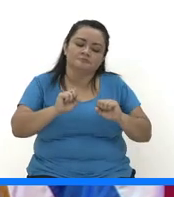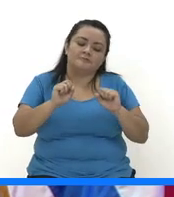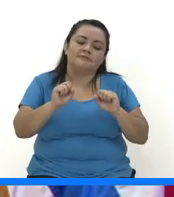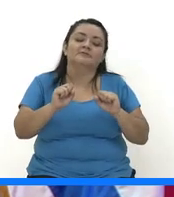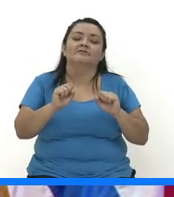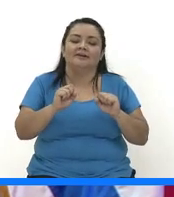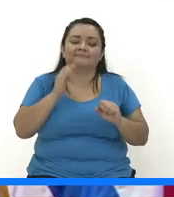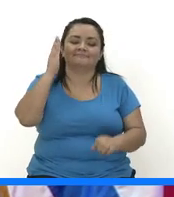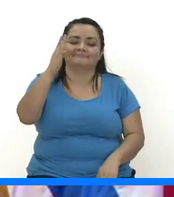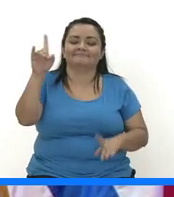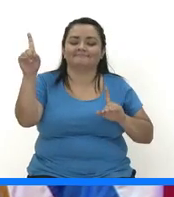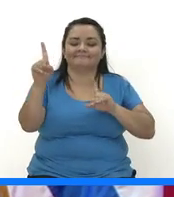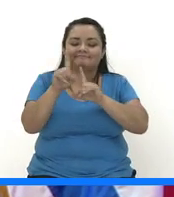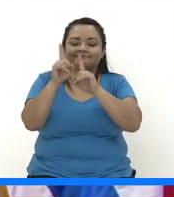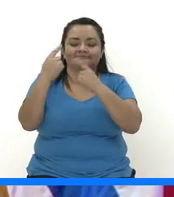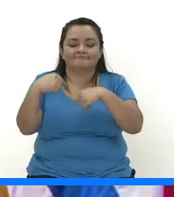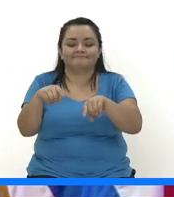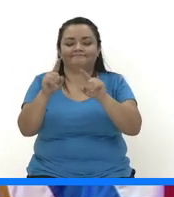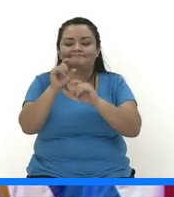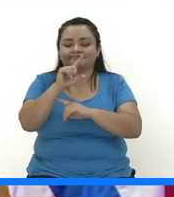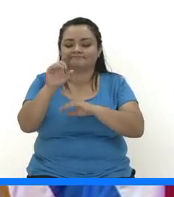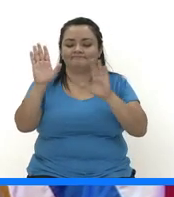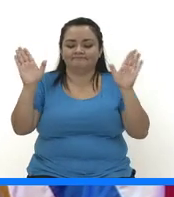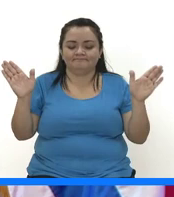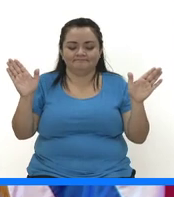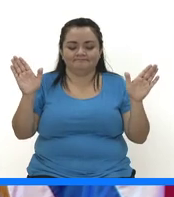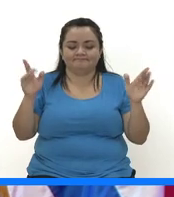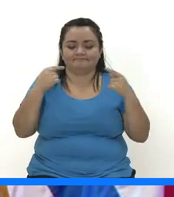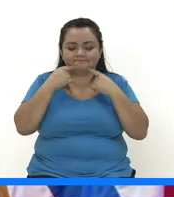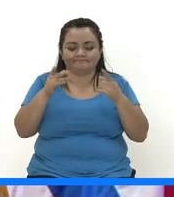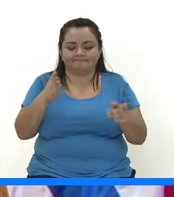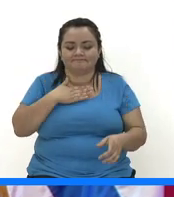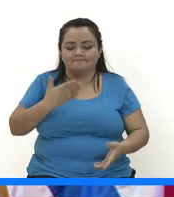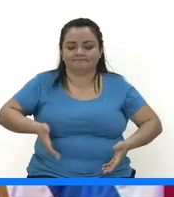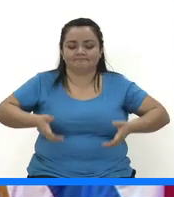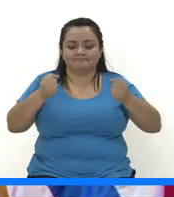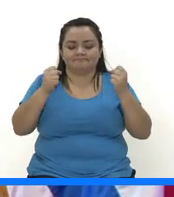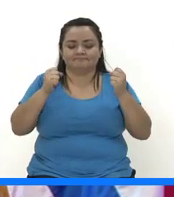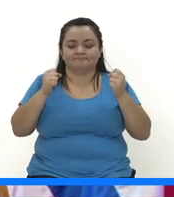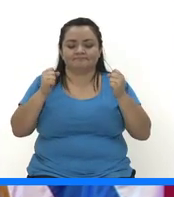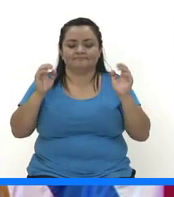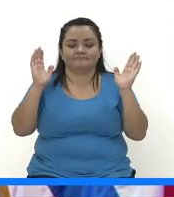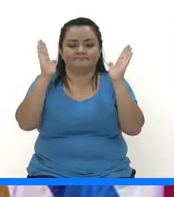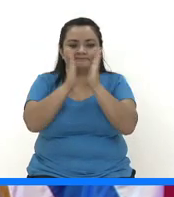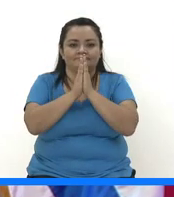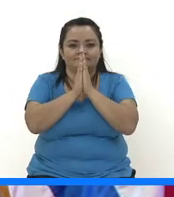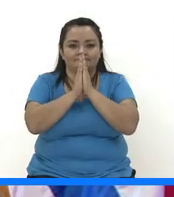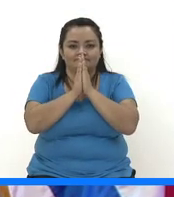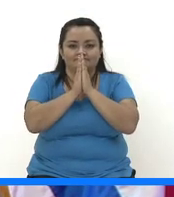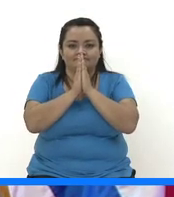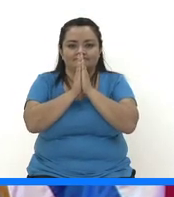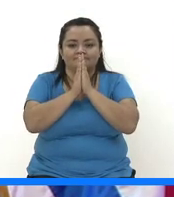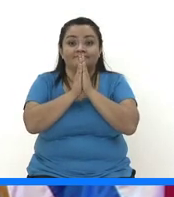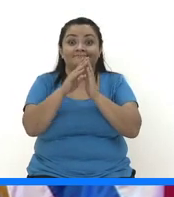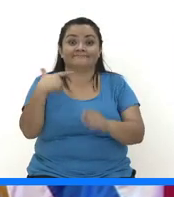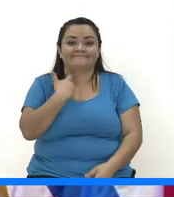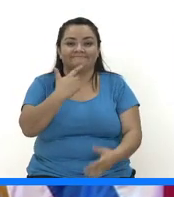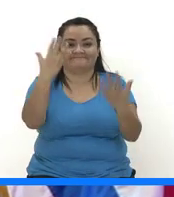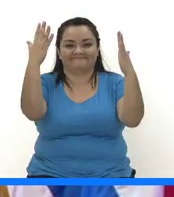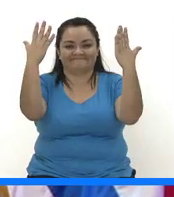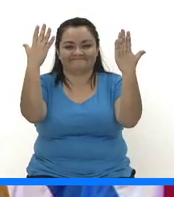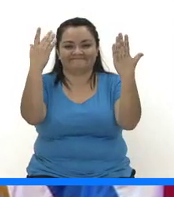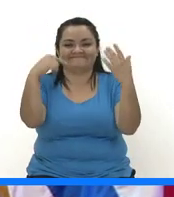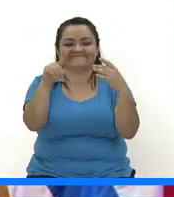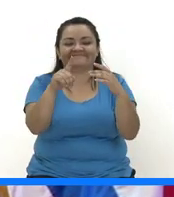estar en tu presencia por ciento en cristo jesús yo te declaro mi señor y mi salvador y la iglesia dice amén le damos un fortísimo